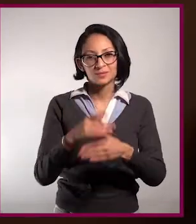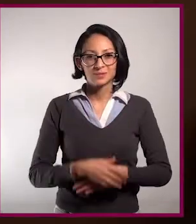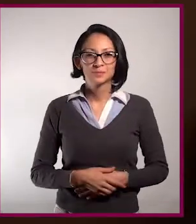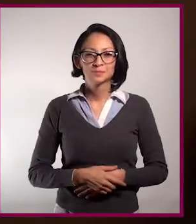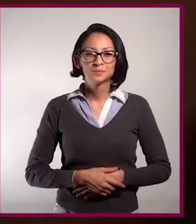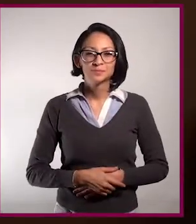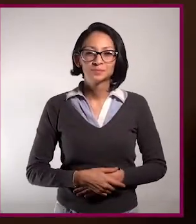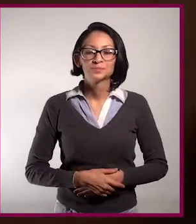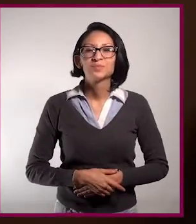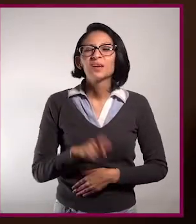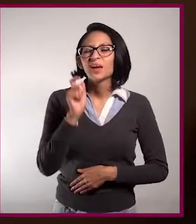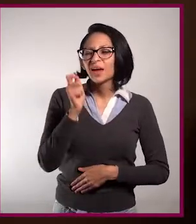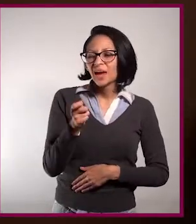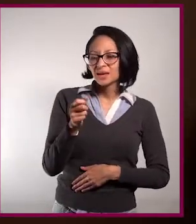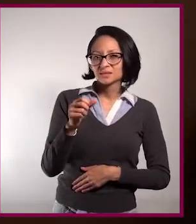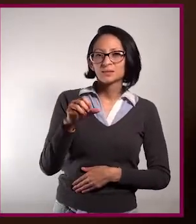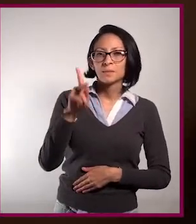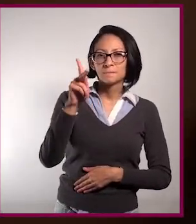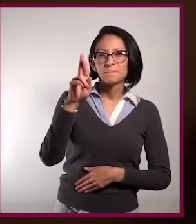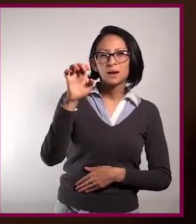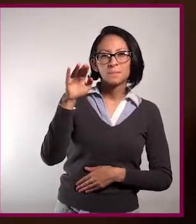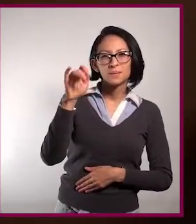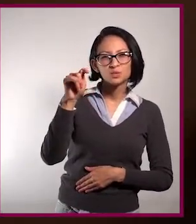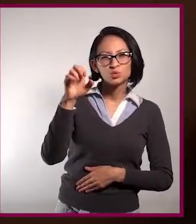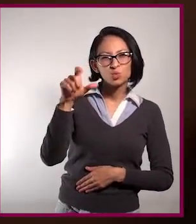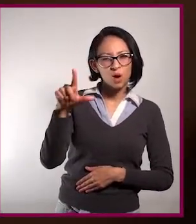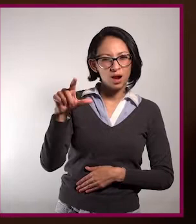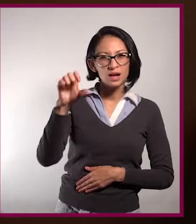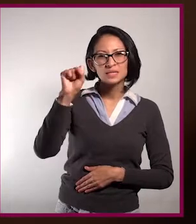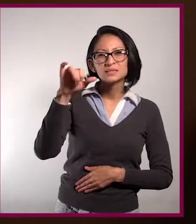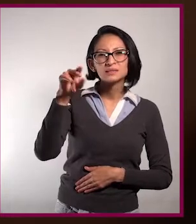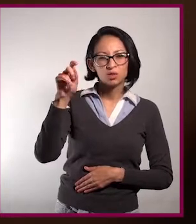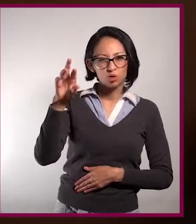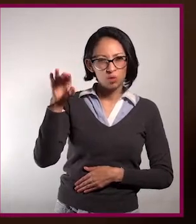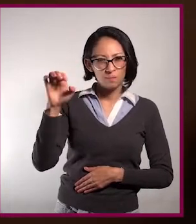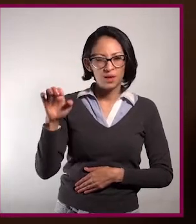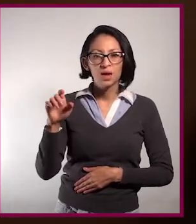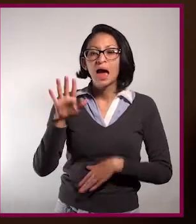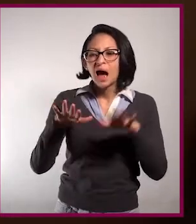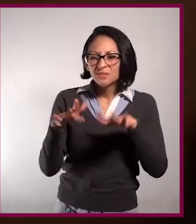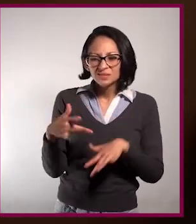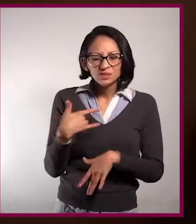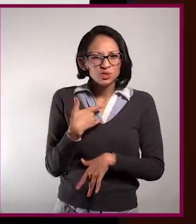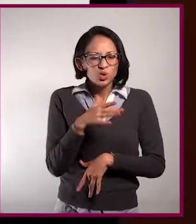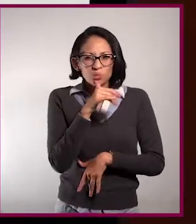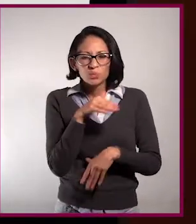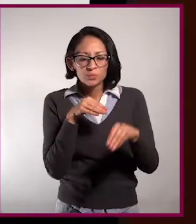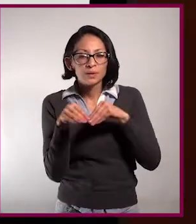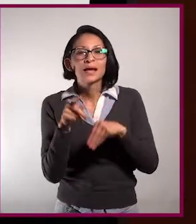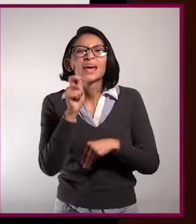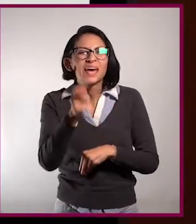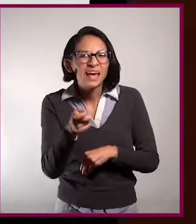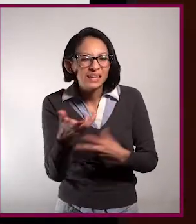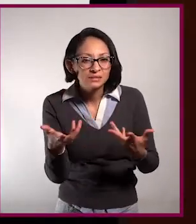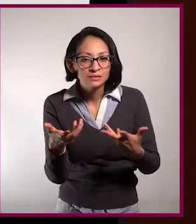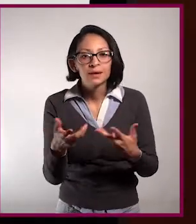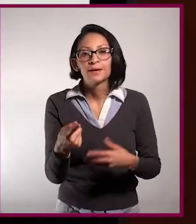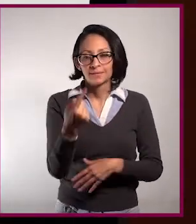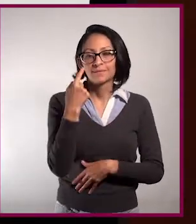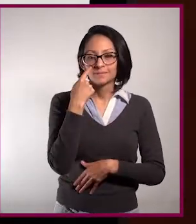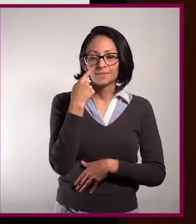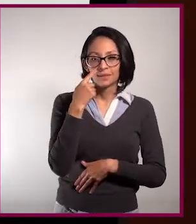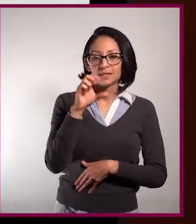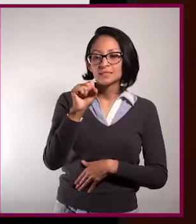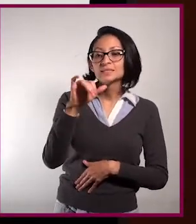mes. ¿Qué es el síndrome premenstrual y por qué en algunos casos llega a ser incapacitante? El síndrome premenstrual es aquel